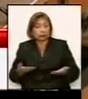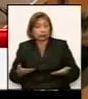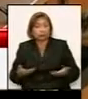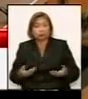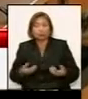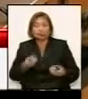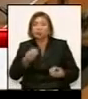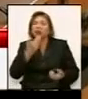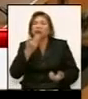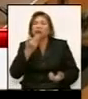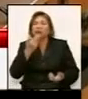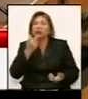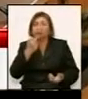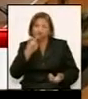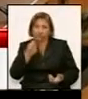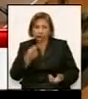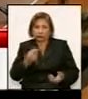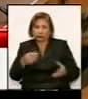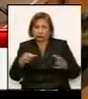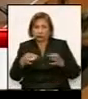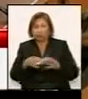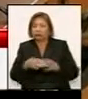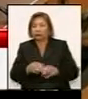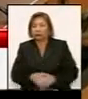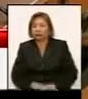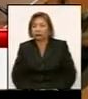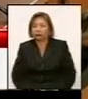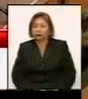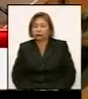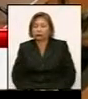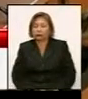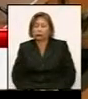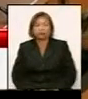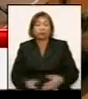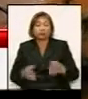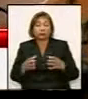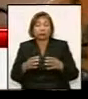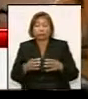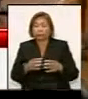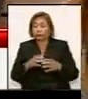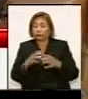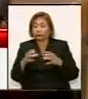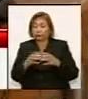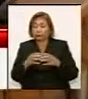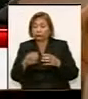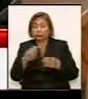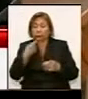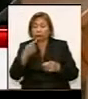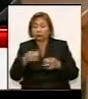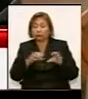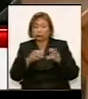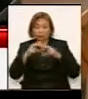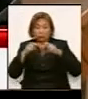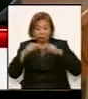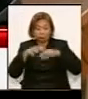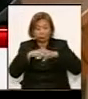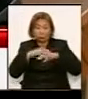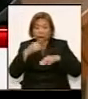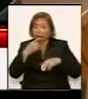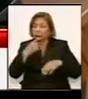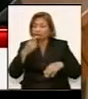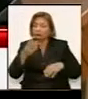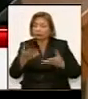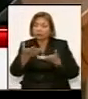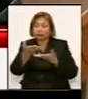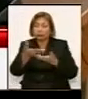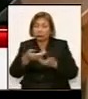quién está diciendo a su contenido en contenido en la investigación que realizamos encontramos que lo que